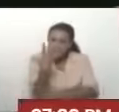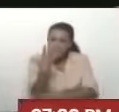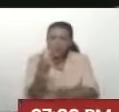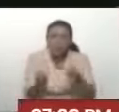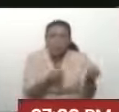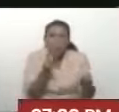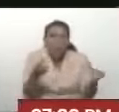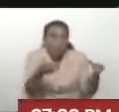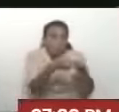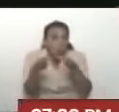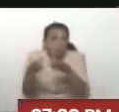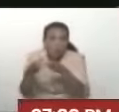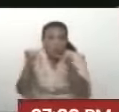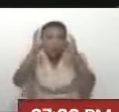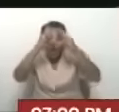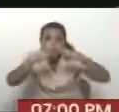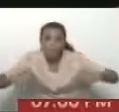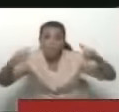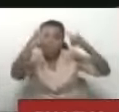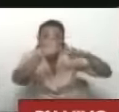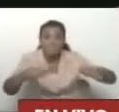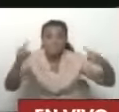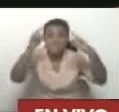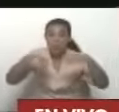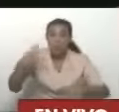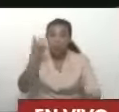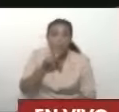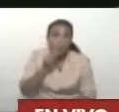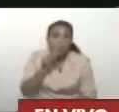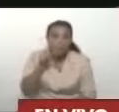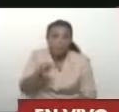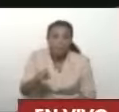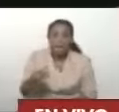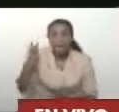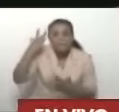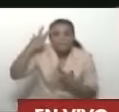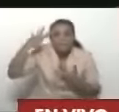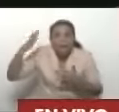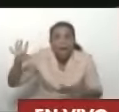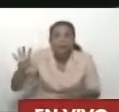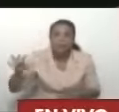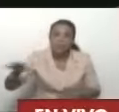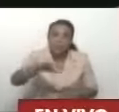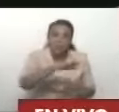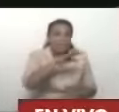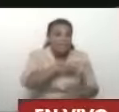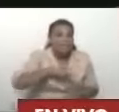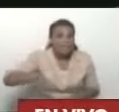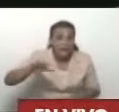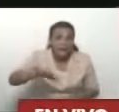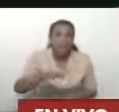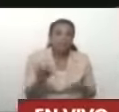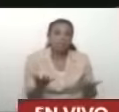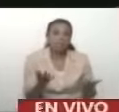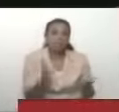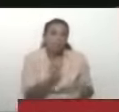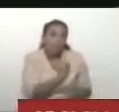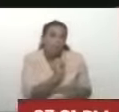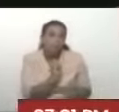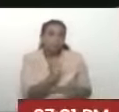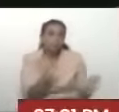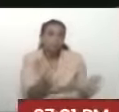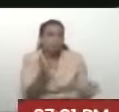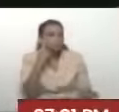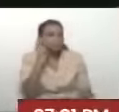lo que van a ser los campamentos de la juventud. Uno esperamos hacerlo por cada uno de los estados y uno nacional. Y así